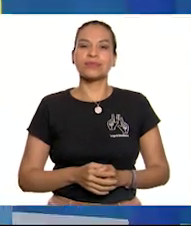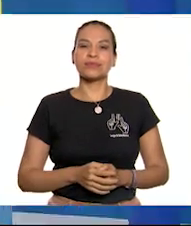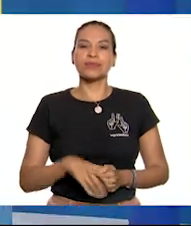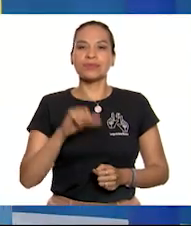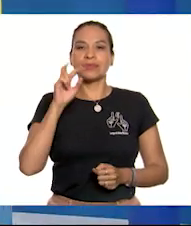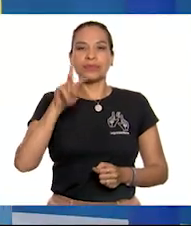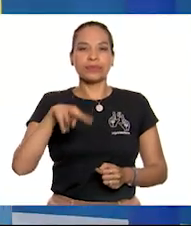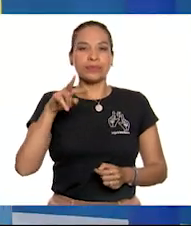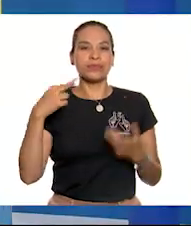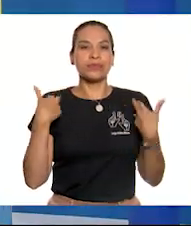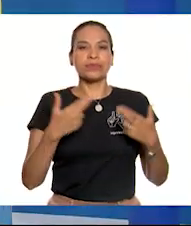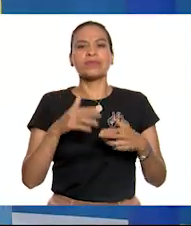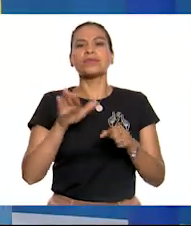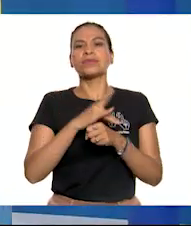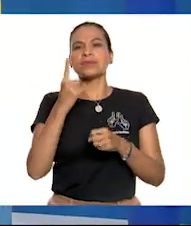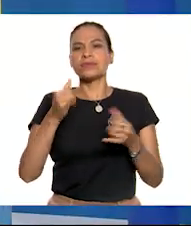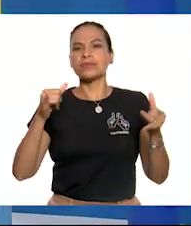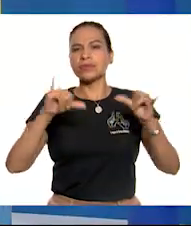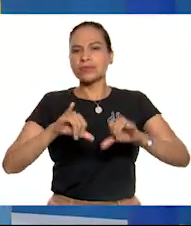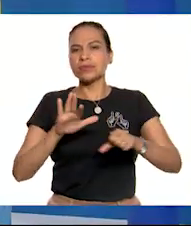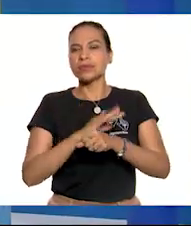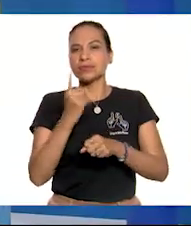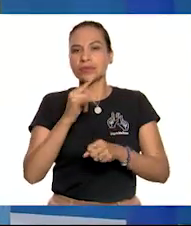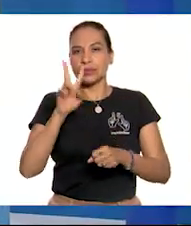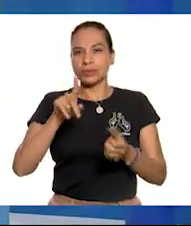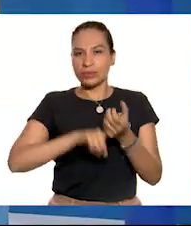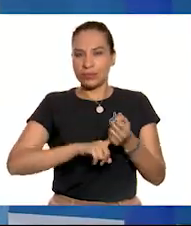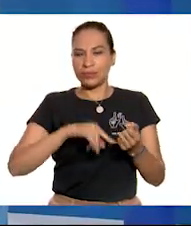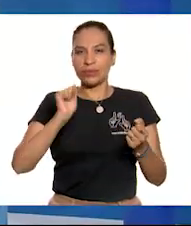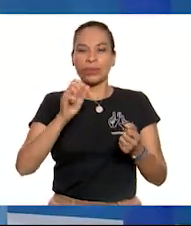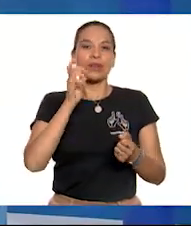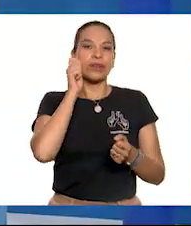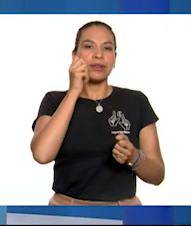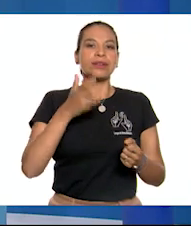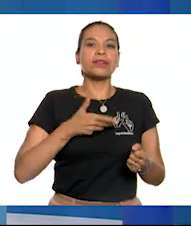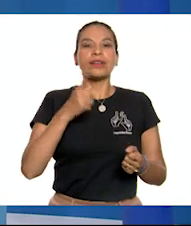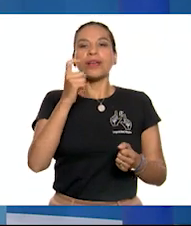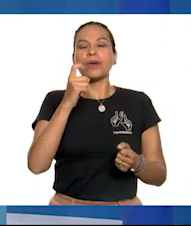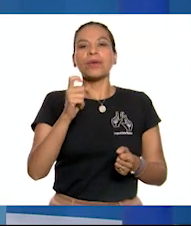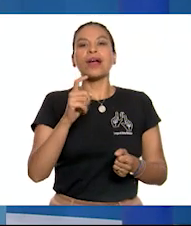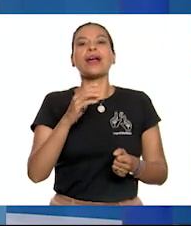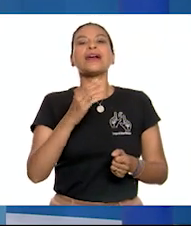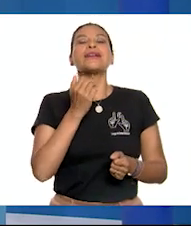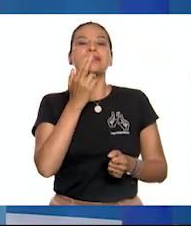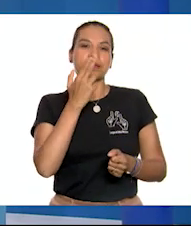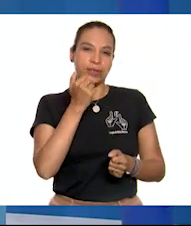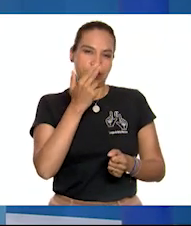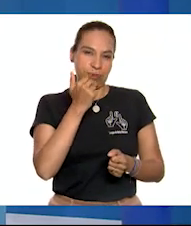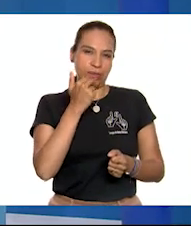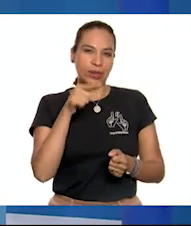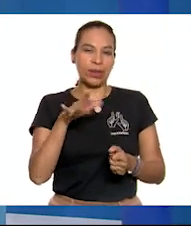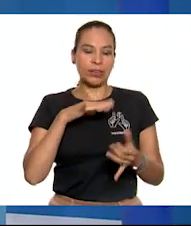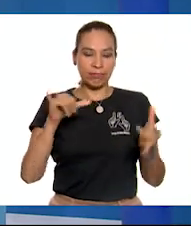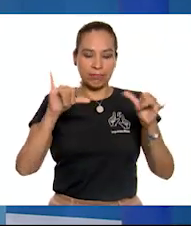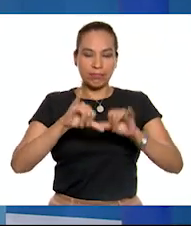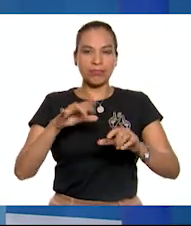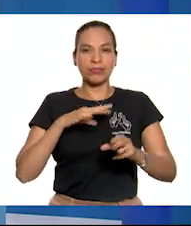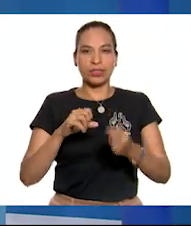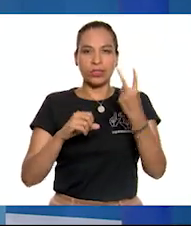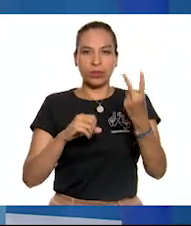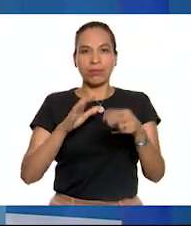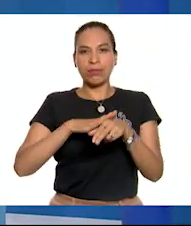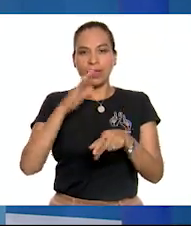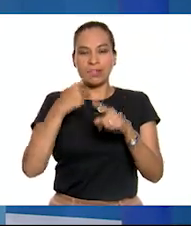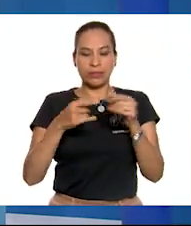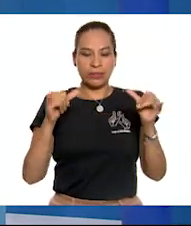Sí, es cierto, maestra, sí. ¿Por qué es una mezcla? Porque es de limón, tiene agua y azúcar. Es una mezcla porque está formada por dos o